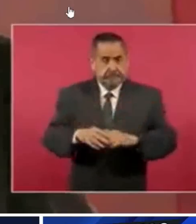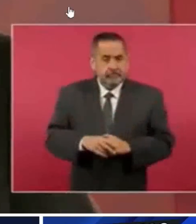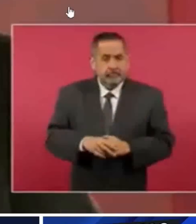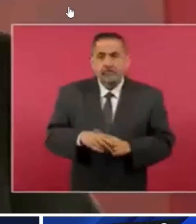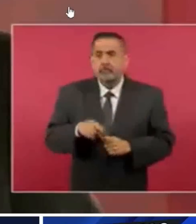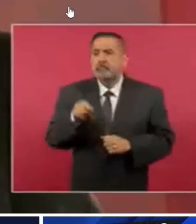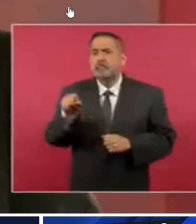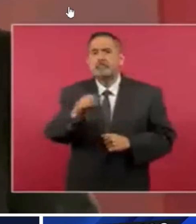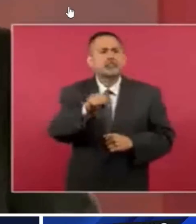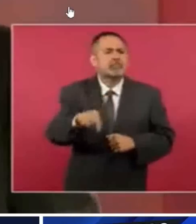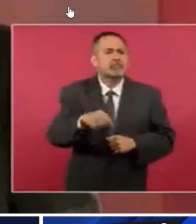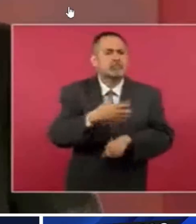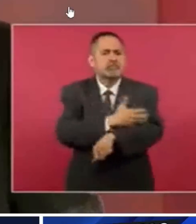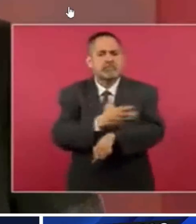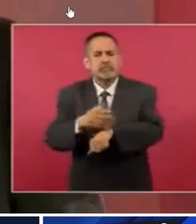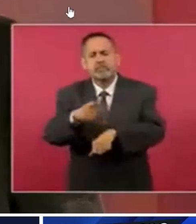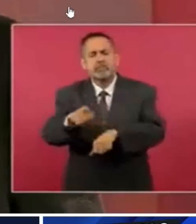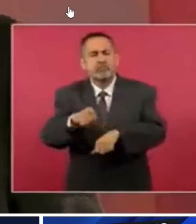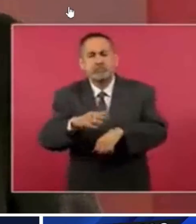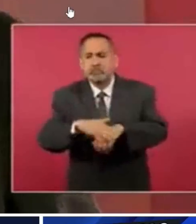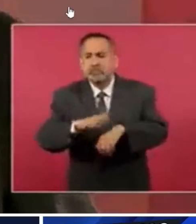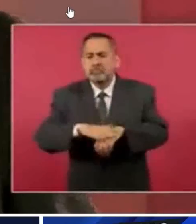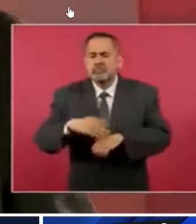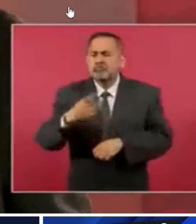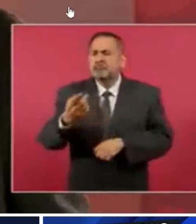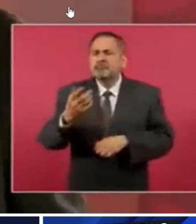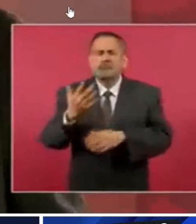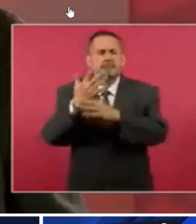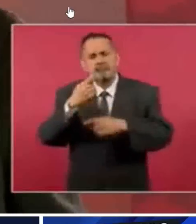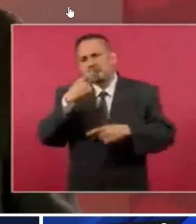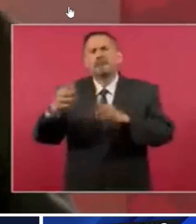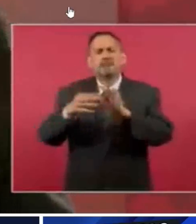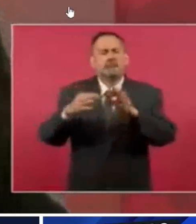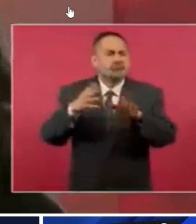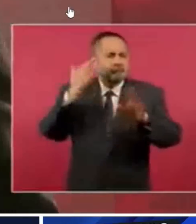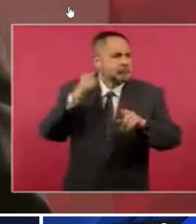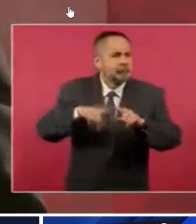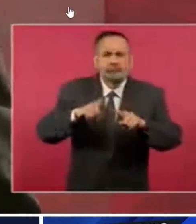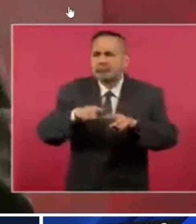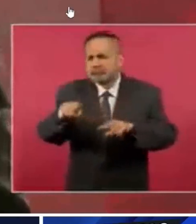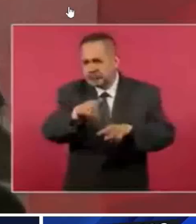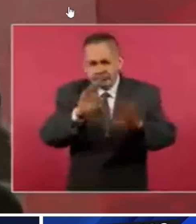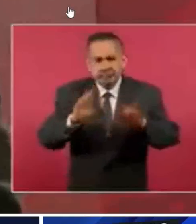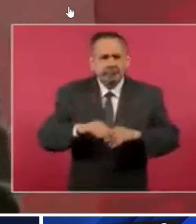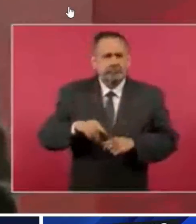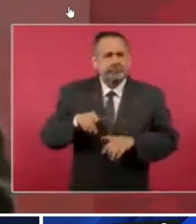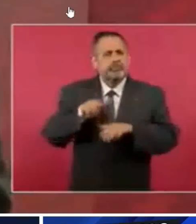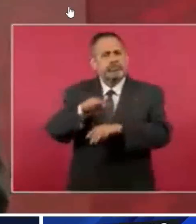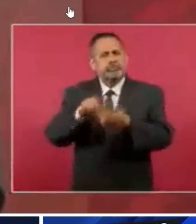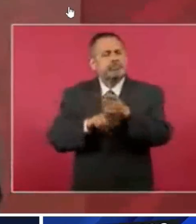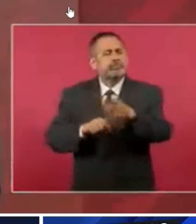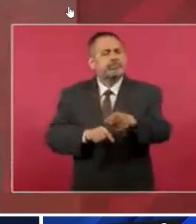un compañero hizo una denuncia, no sé si esté el compañero periodista, de